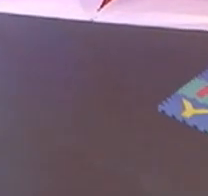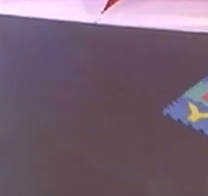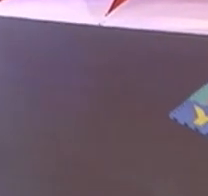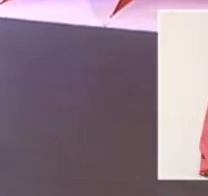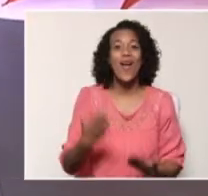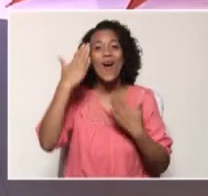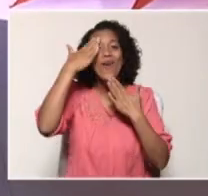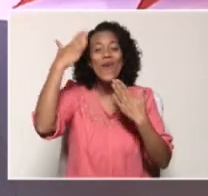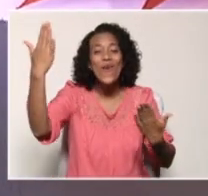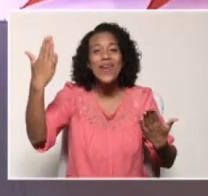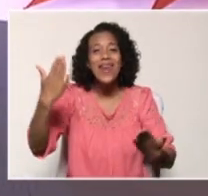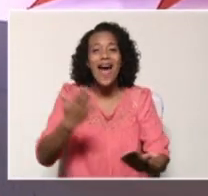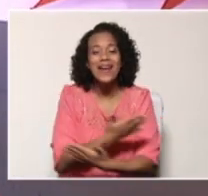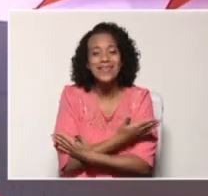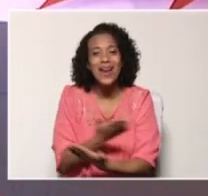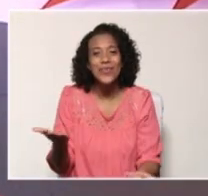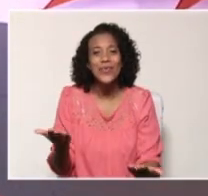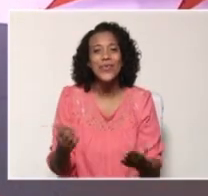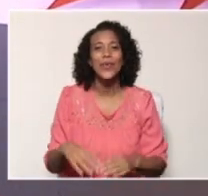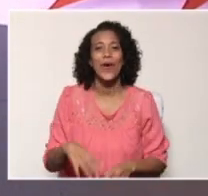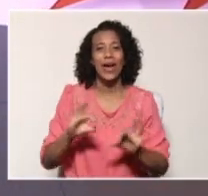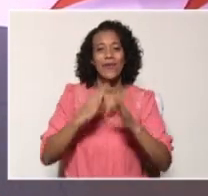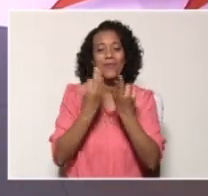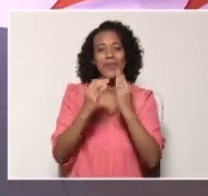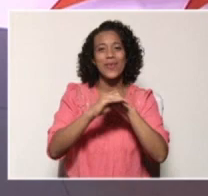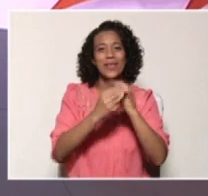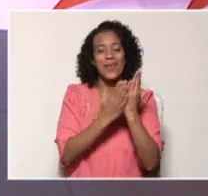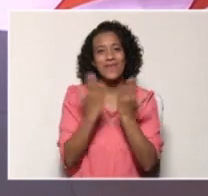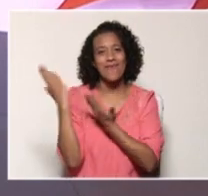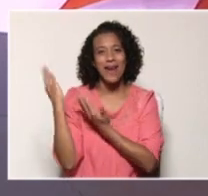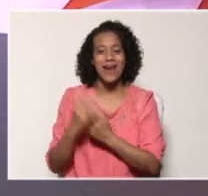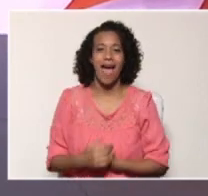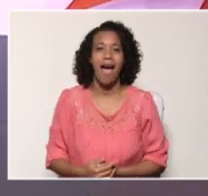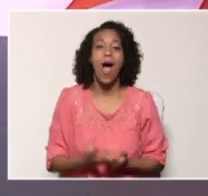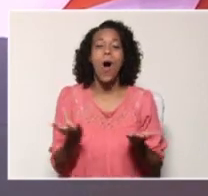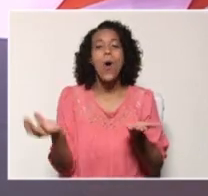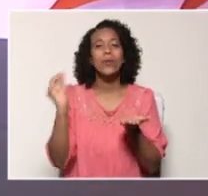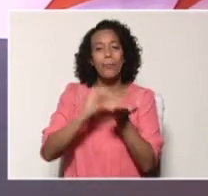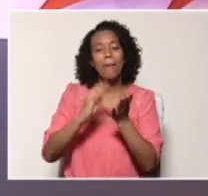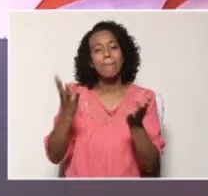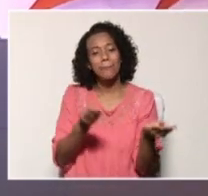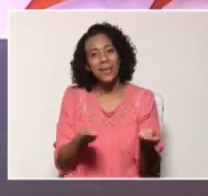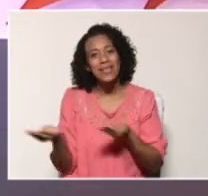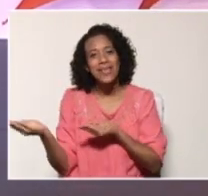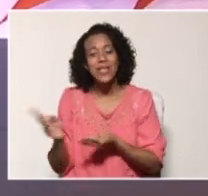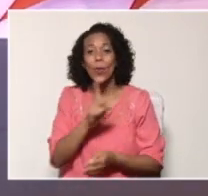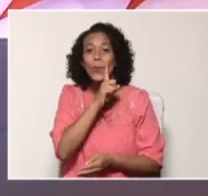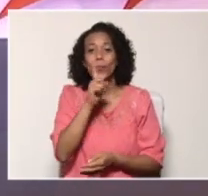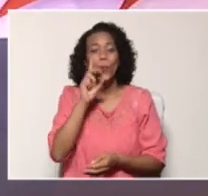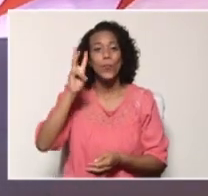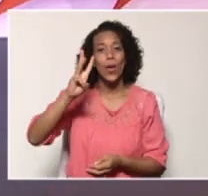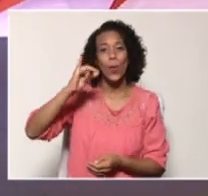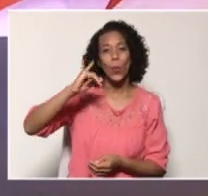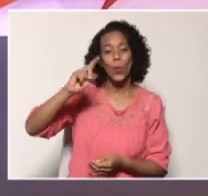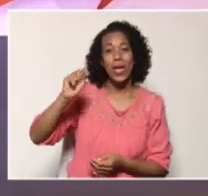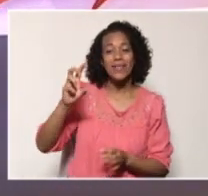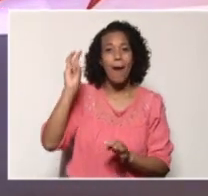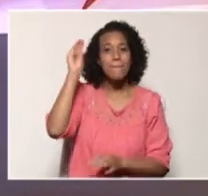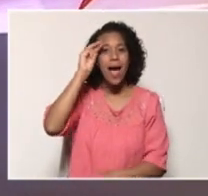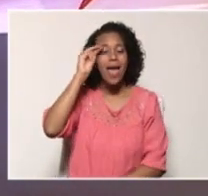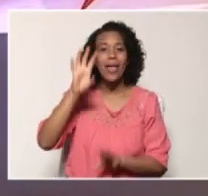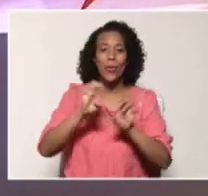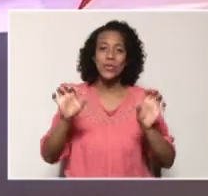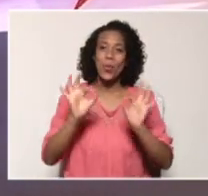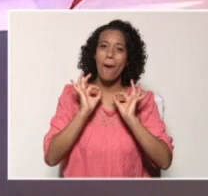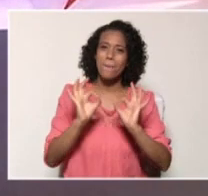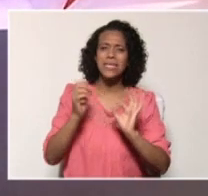Hola a todos, un cordial saludo desde aquí, desde su programa Cada Familia, Una Escuela. Sean nuevamente bienvenidos. Mi nombre es Winnie Testa, soy docente de educación